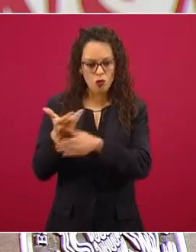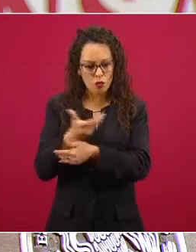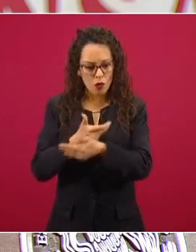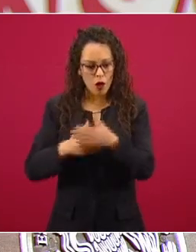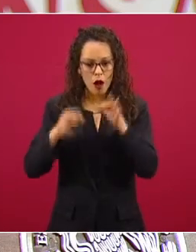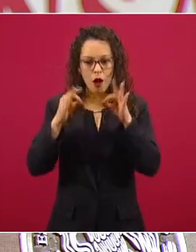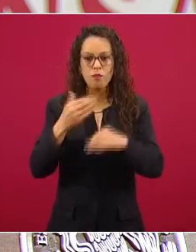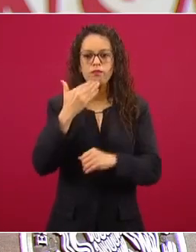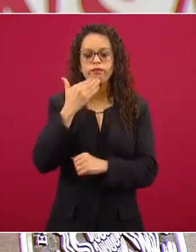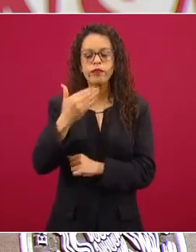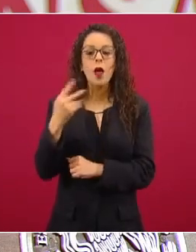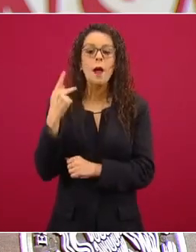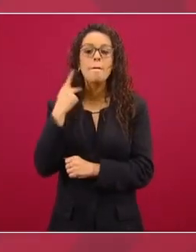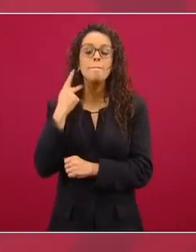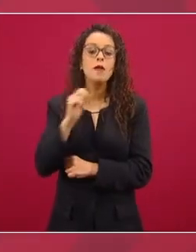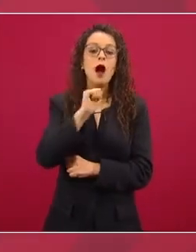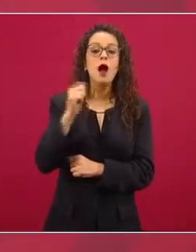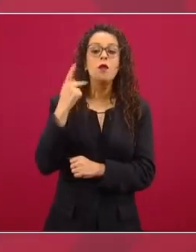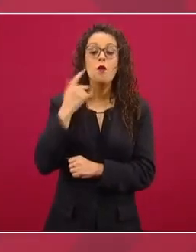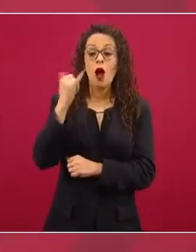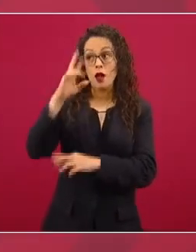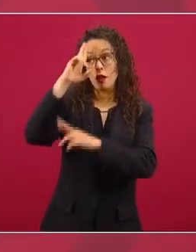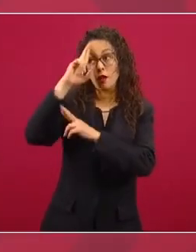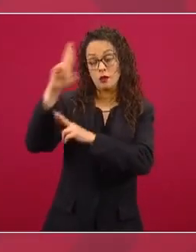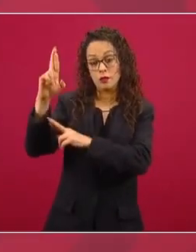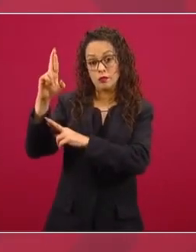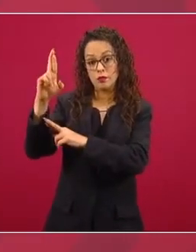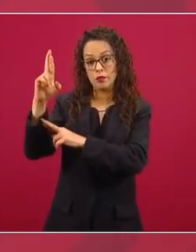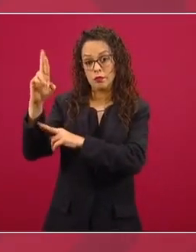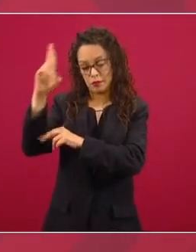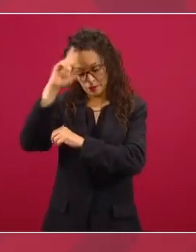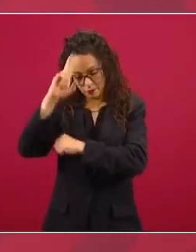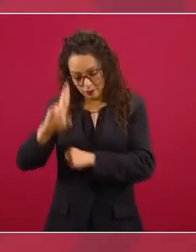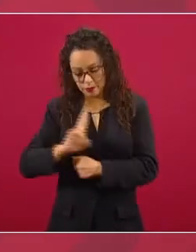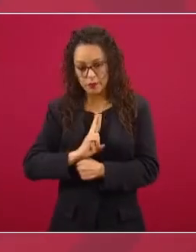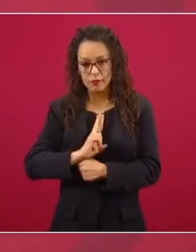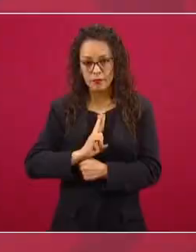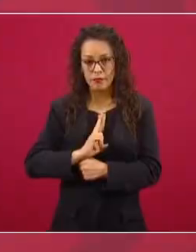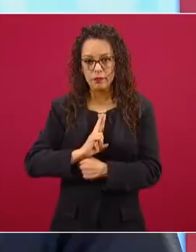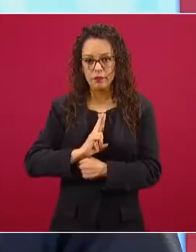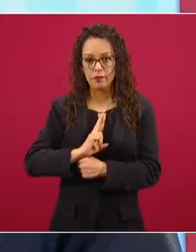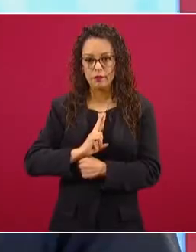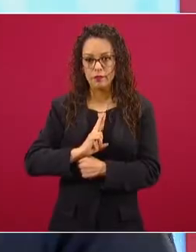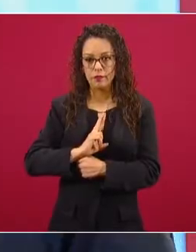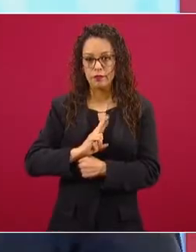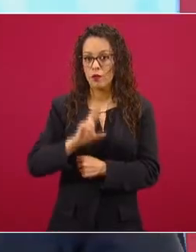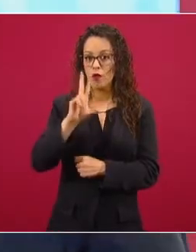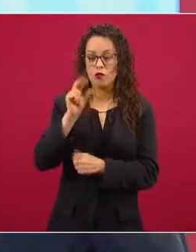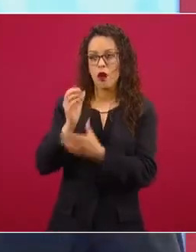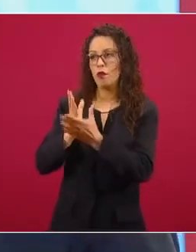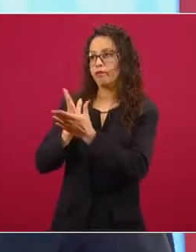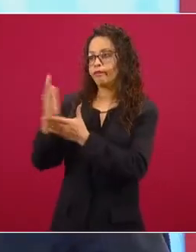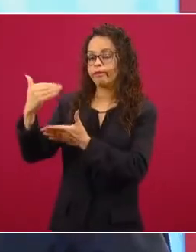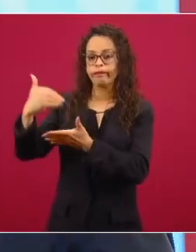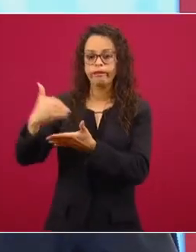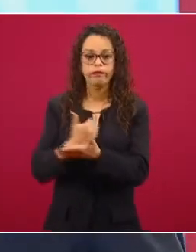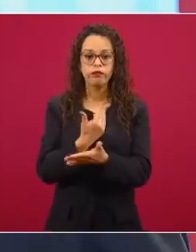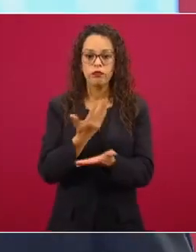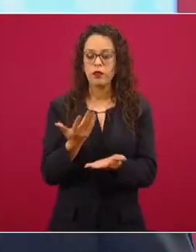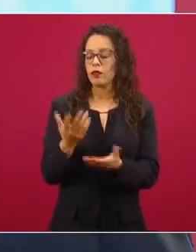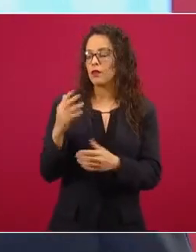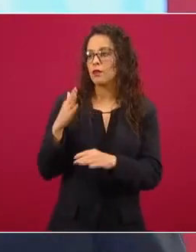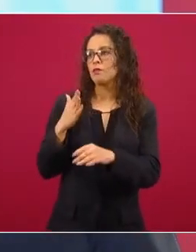de respeto mutuo, no de descalificaciones. Entonces, yo espero que estos